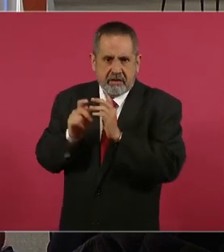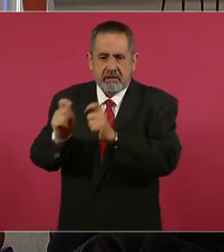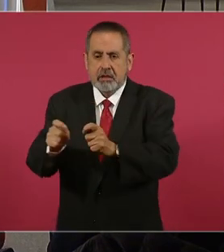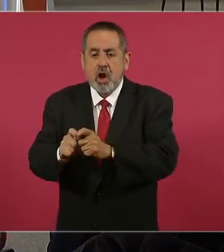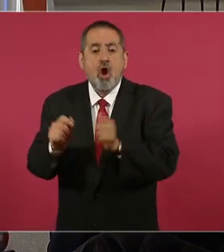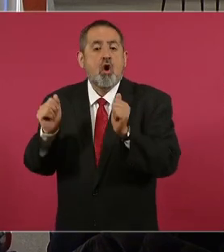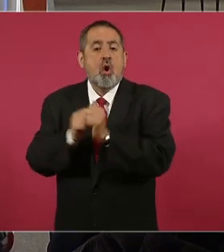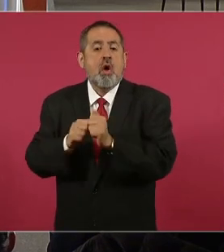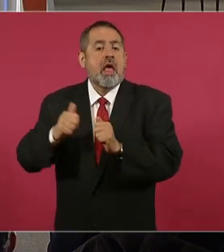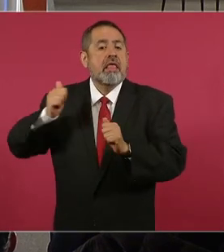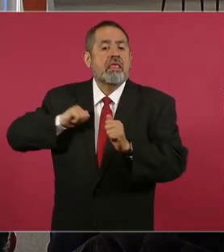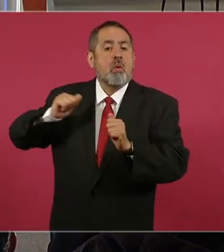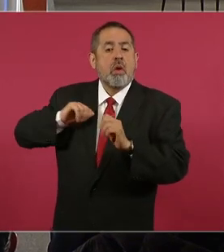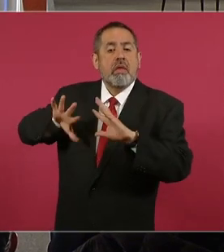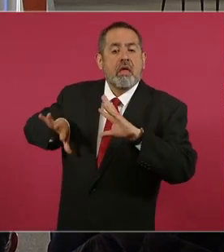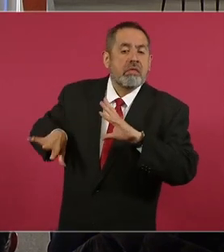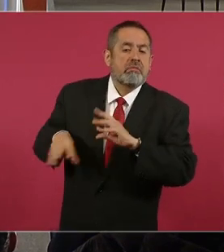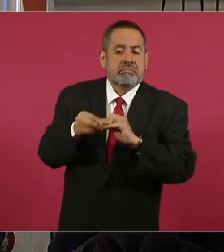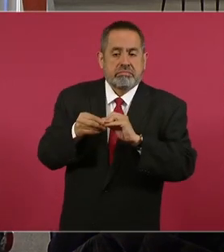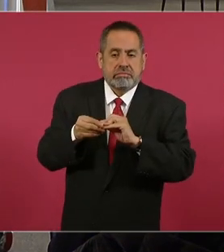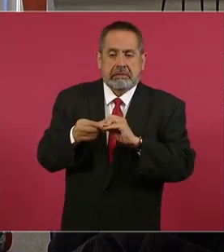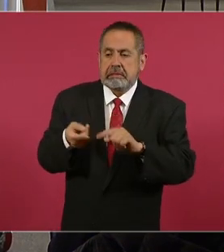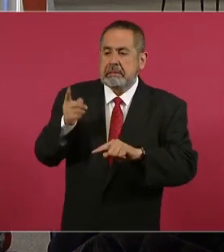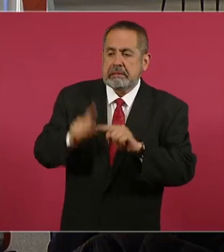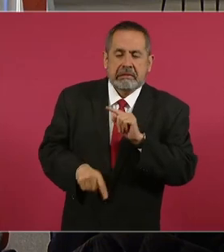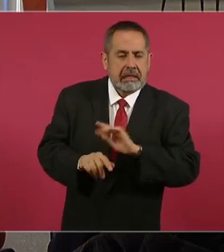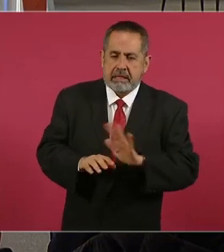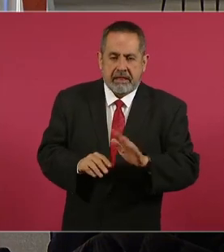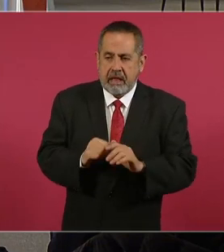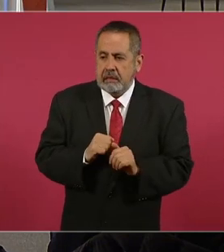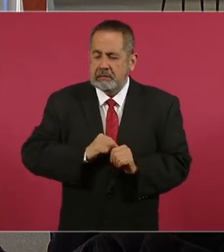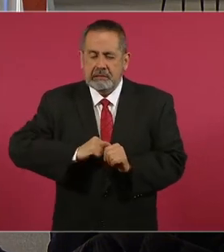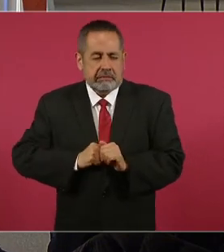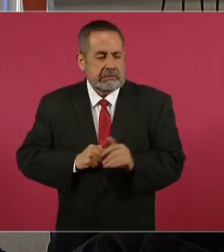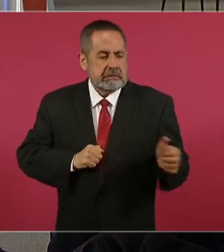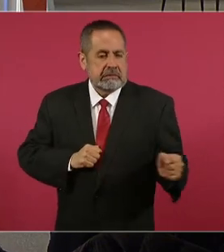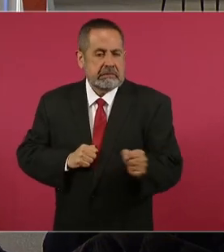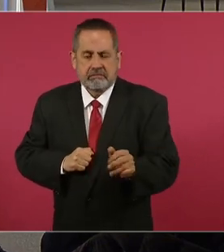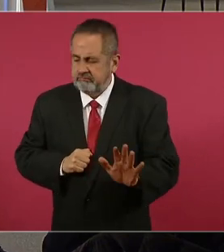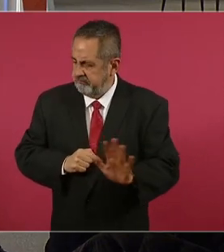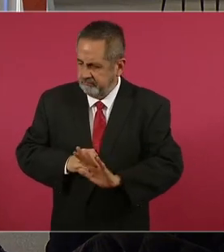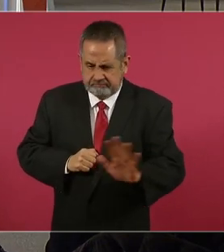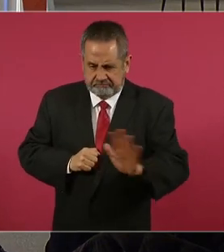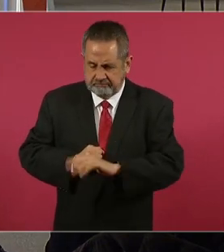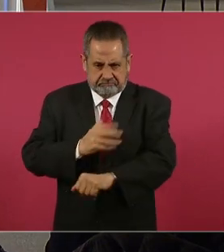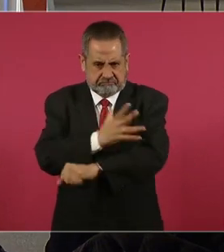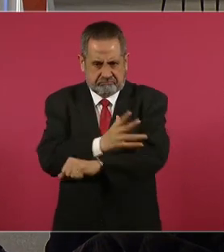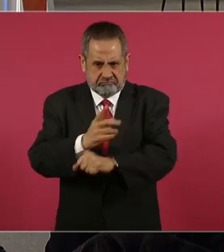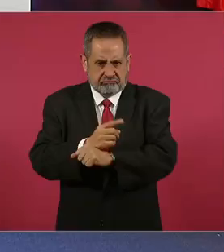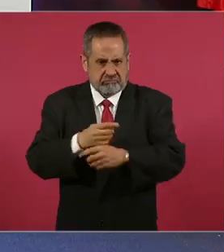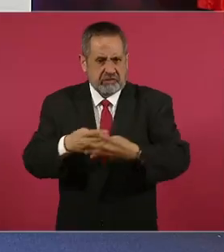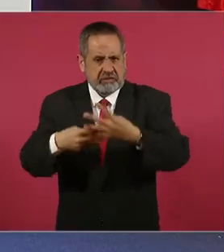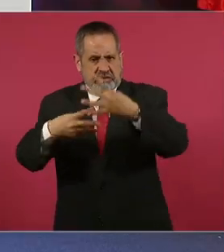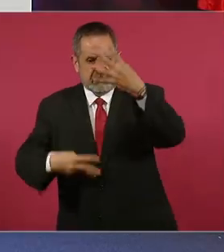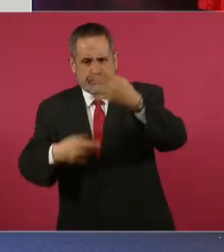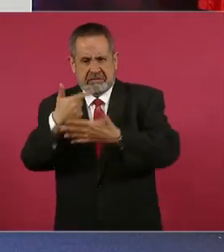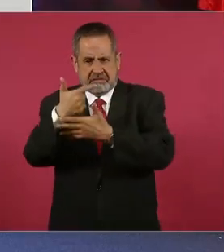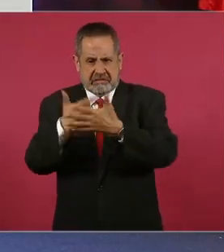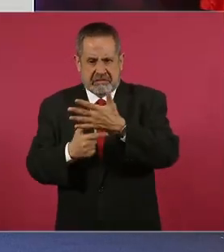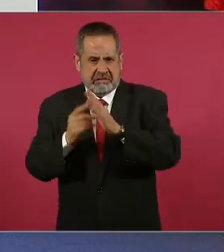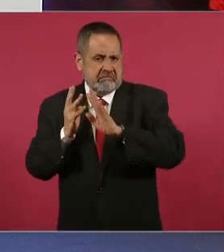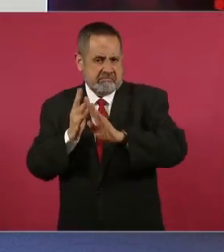la antigüedad, no influyentismos, no otro tipo de situaciones que se daban antes. Aquí ha